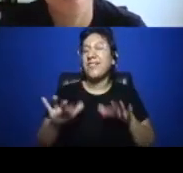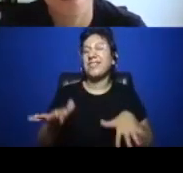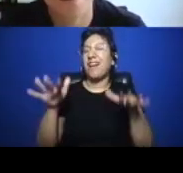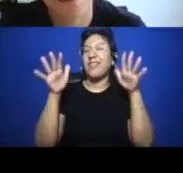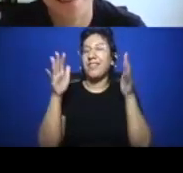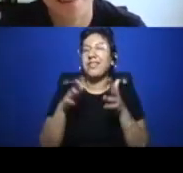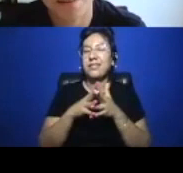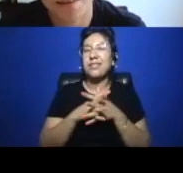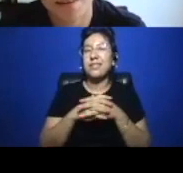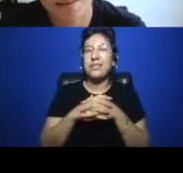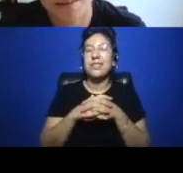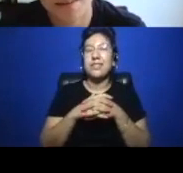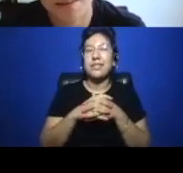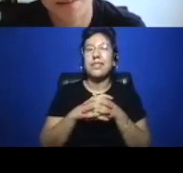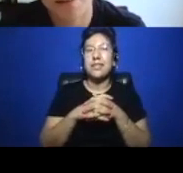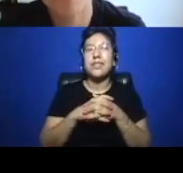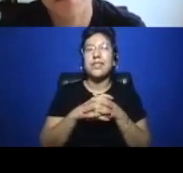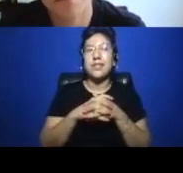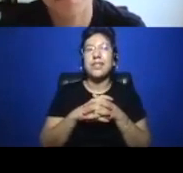tengo ansiedad sobre